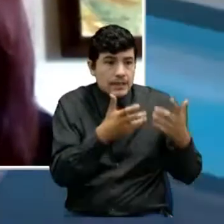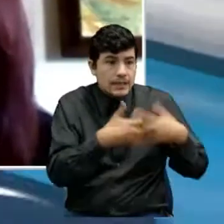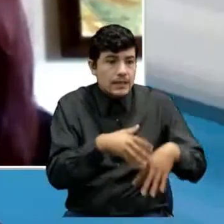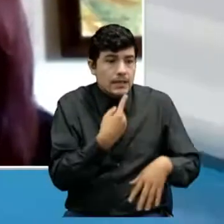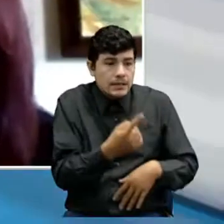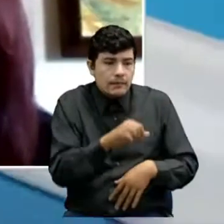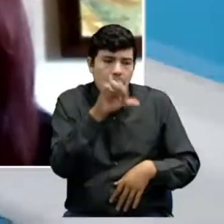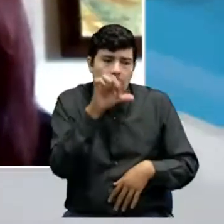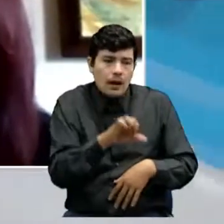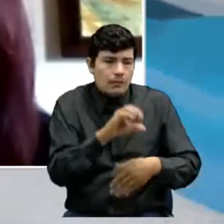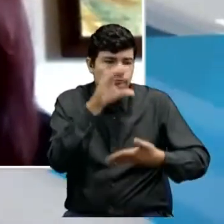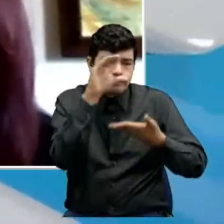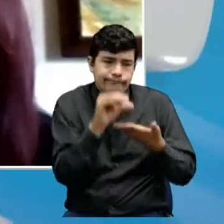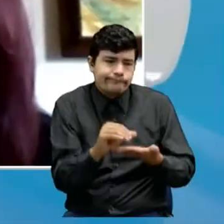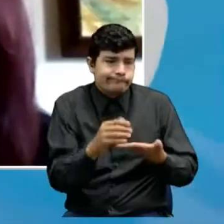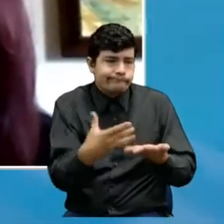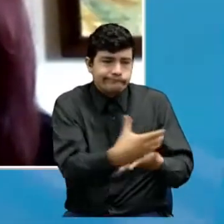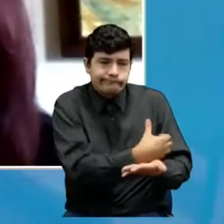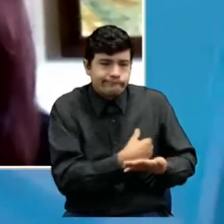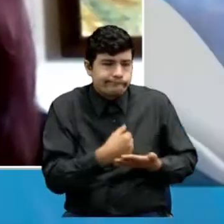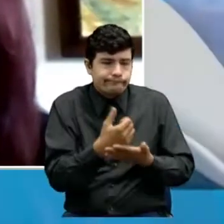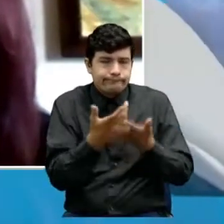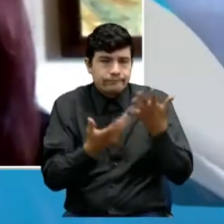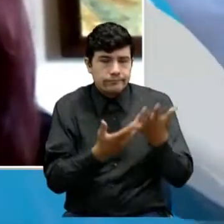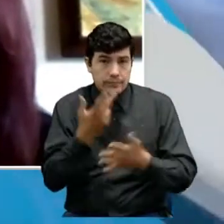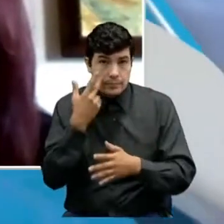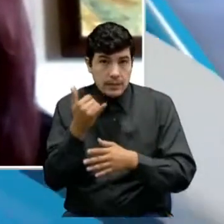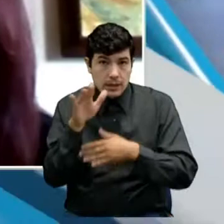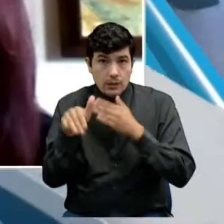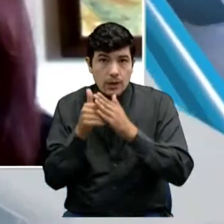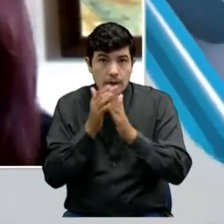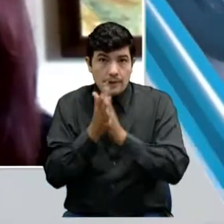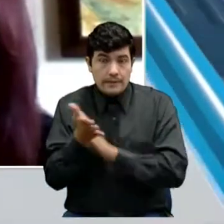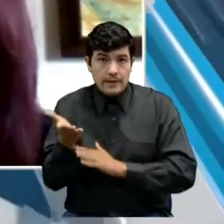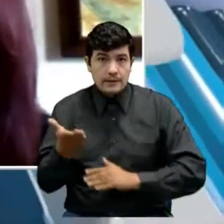pocas ganancias que debieron haber tenido los empleadores. Doctora Marta.